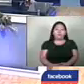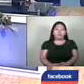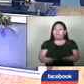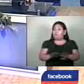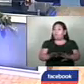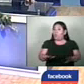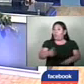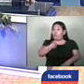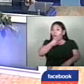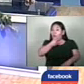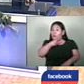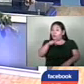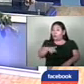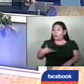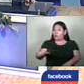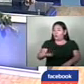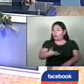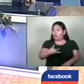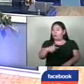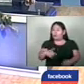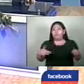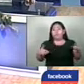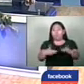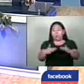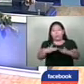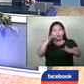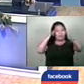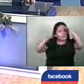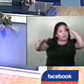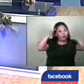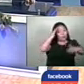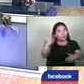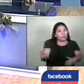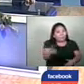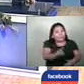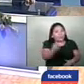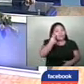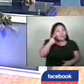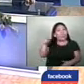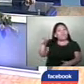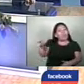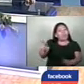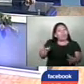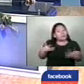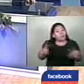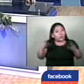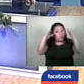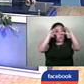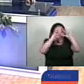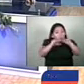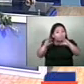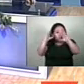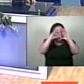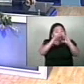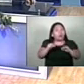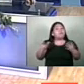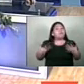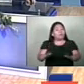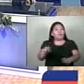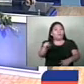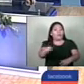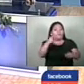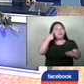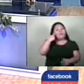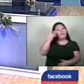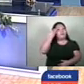Esto es lo que teníamos en Noticiero Hechos, pero importante también saludos a los que están pendientes, hayan estado a lo largo de toda la noche pendientes del noticiero en